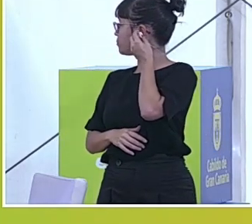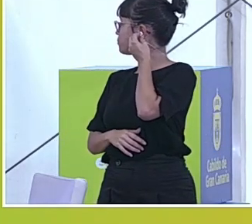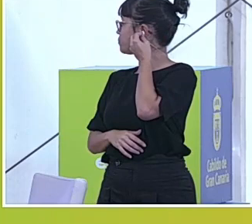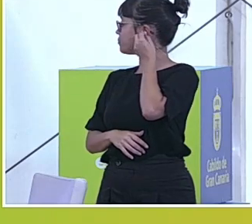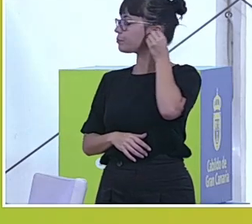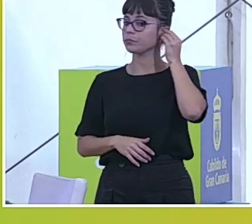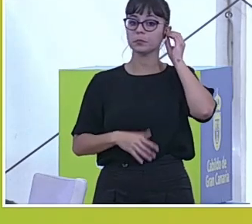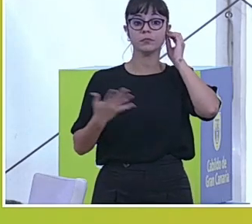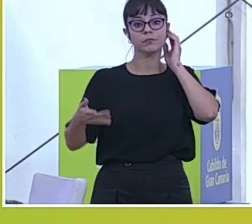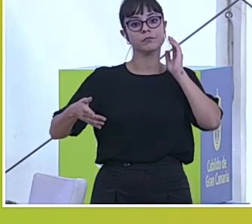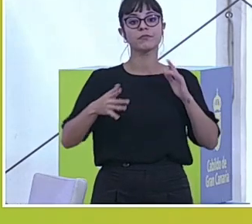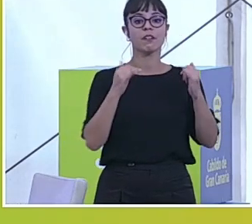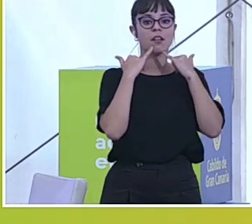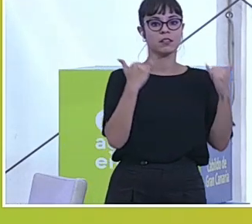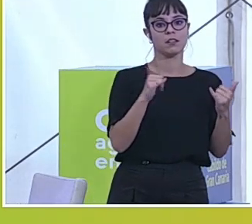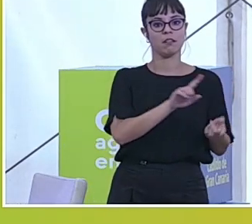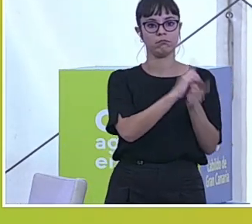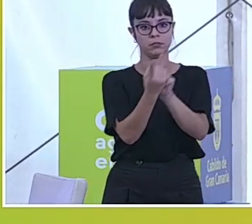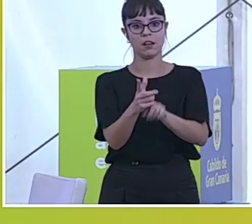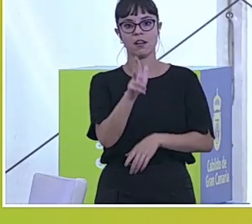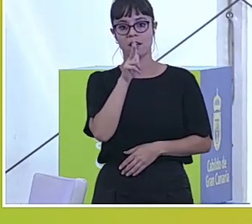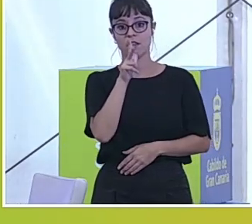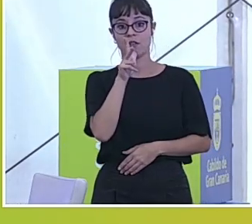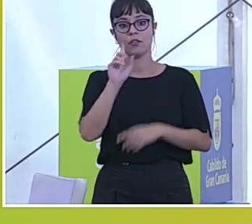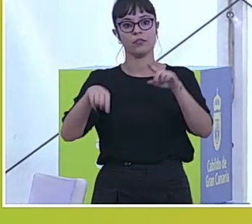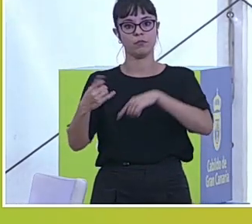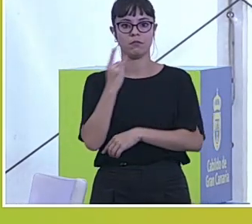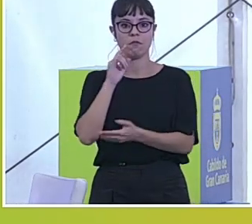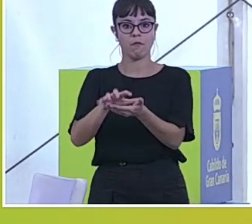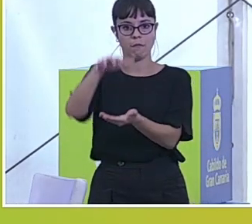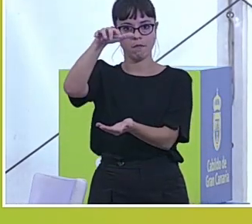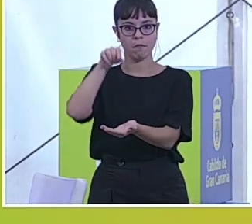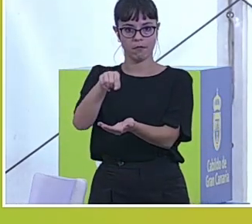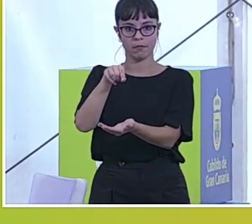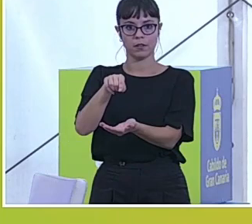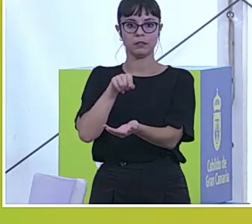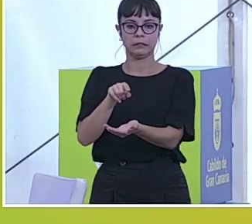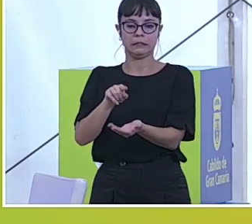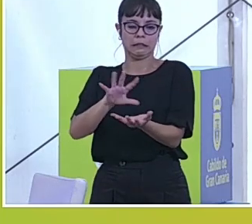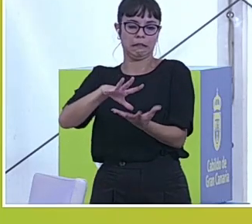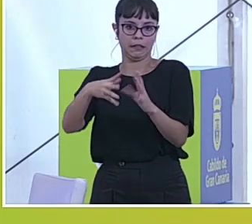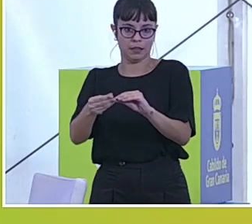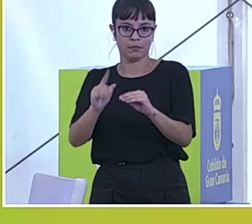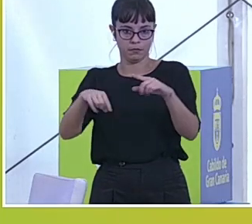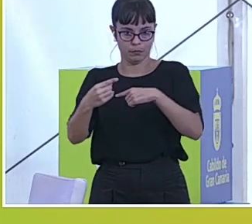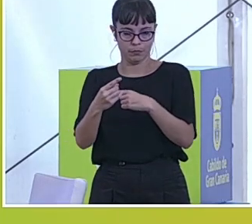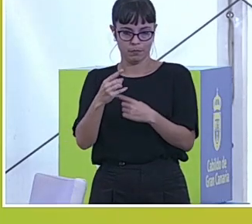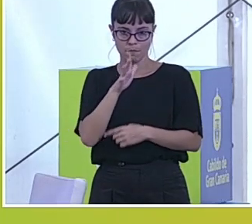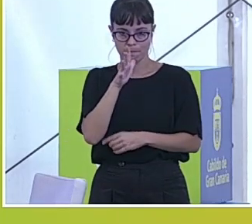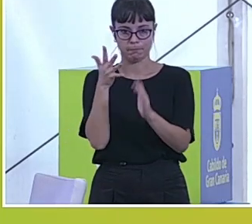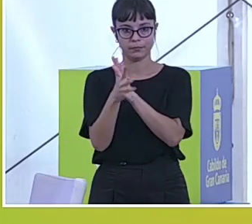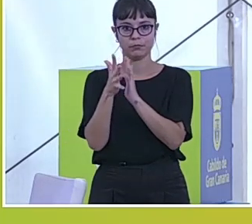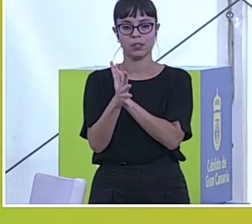la almacenábamos en este tanque que está aquí detrás, que ha sido reconfigurado nuevamente para ponerlo en marcha. Ahora les explicaré por qué.